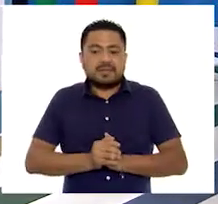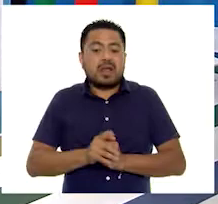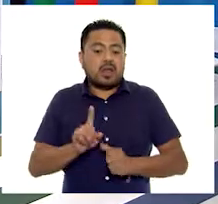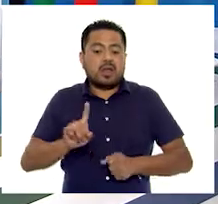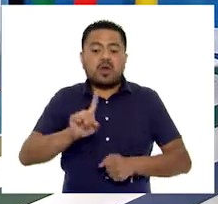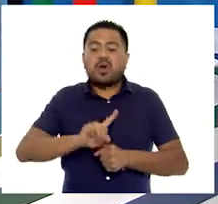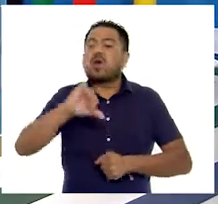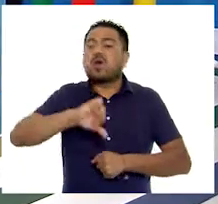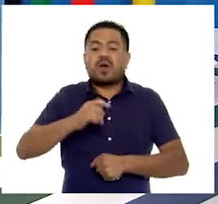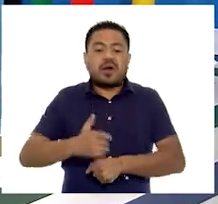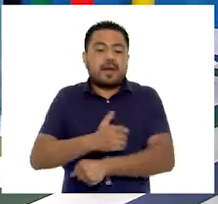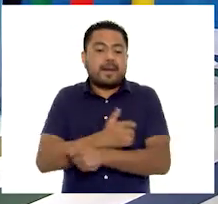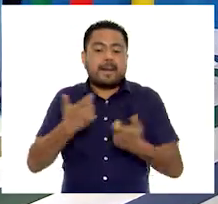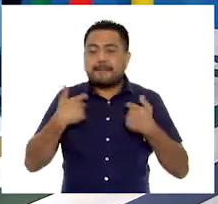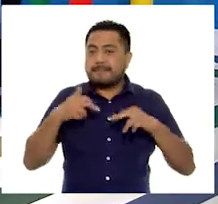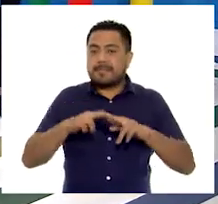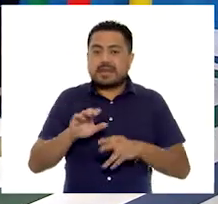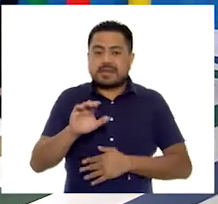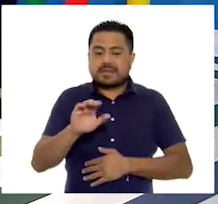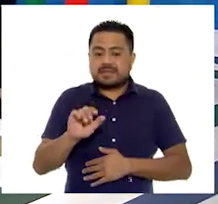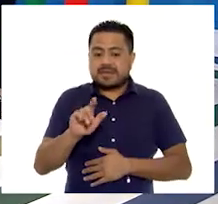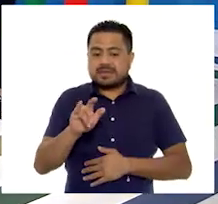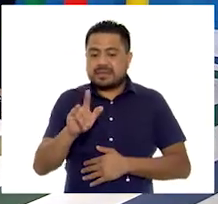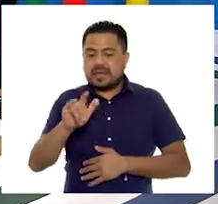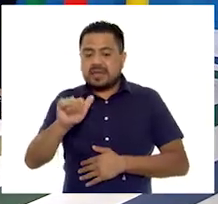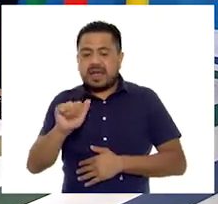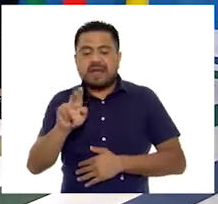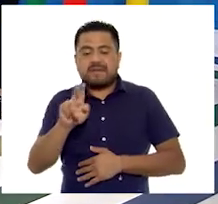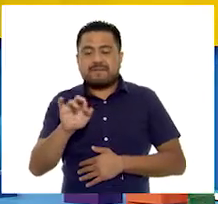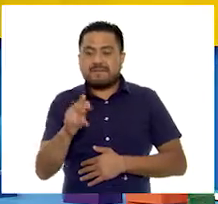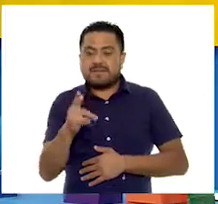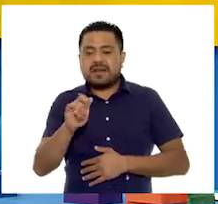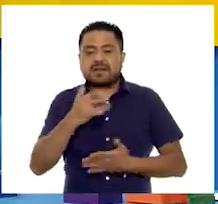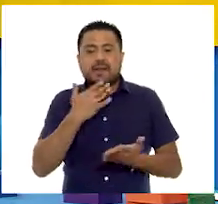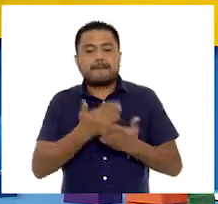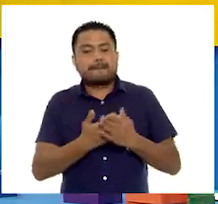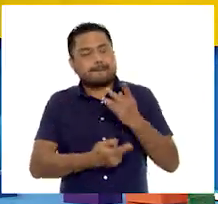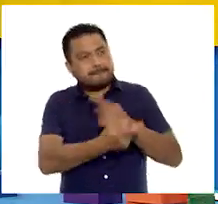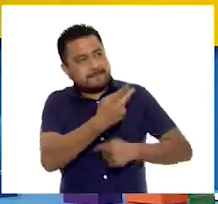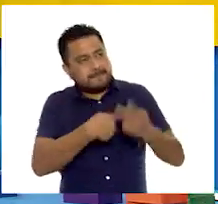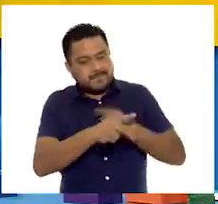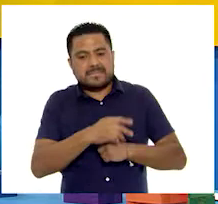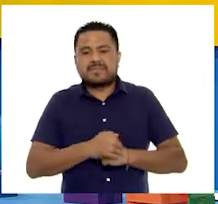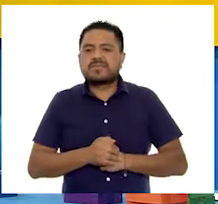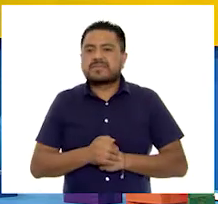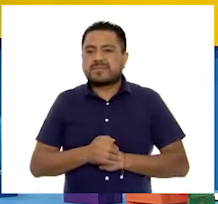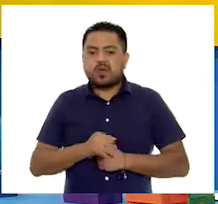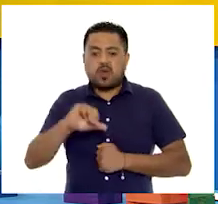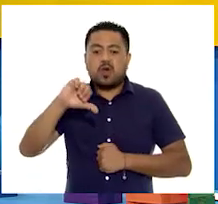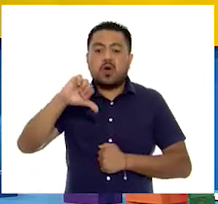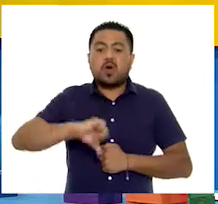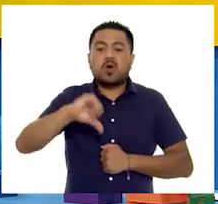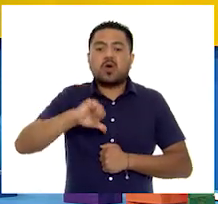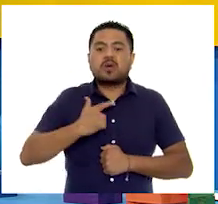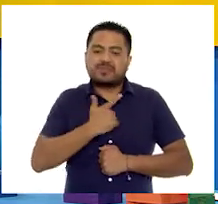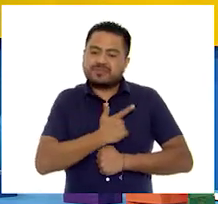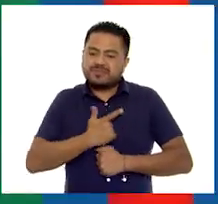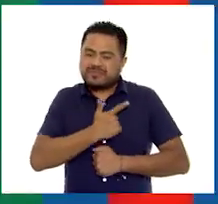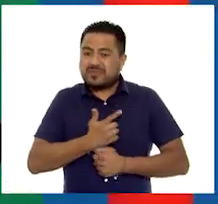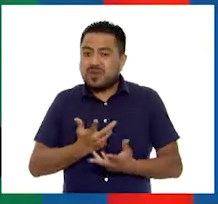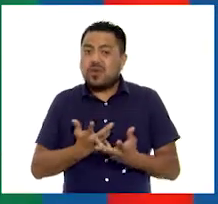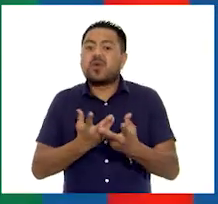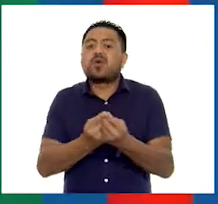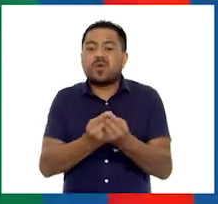día de hoy nos acompaña la maestra Cecilia Vargas, a quien le doy la más cordial de las bienvenidas. Y vamos a tener el gusto de estar